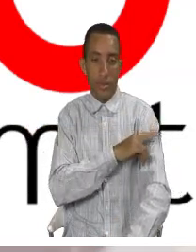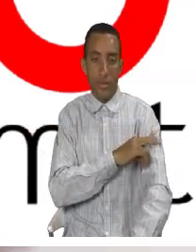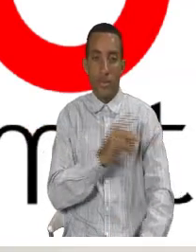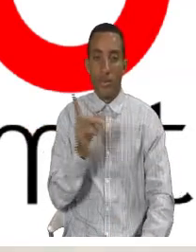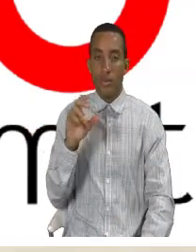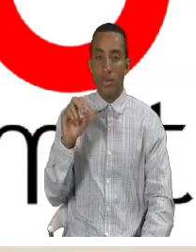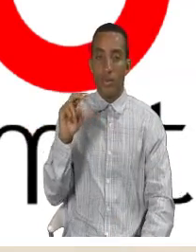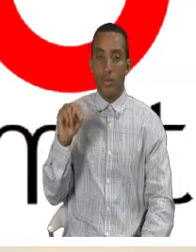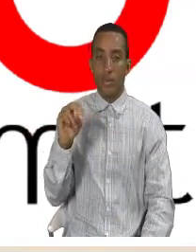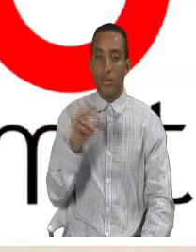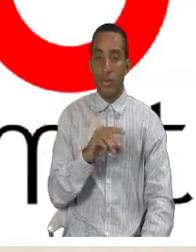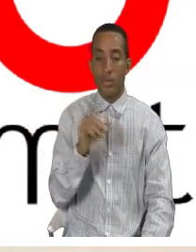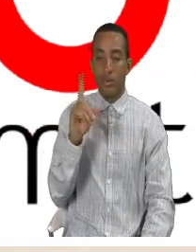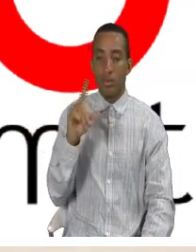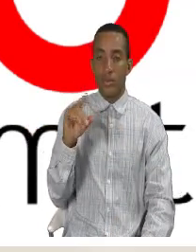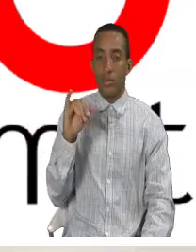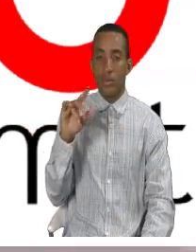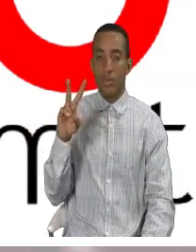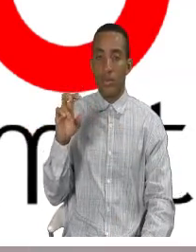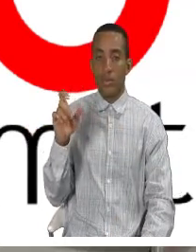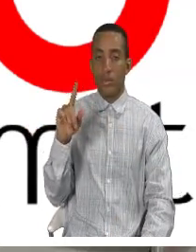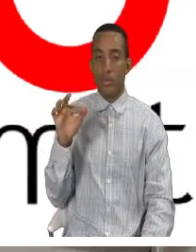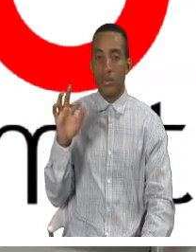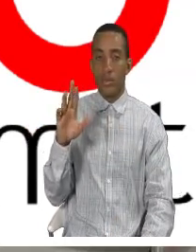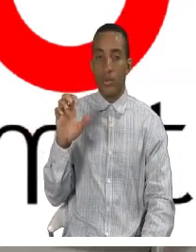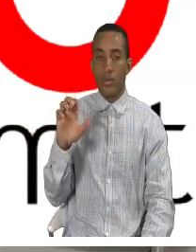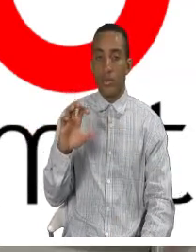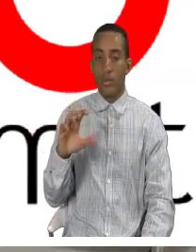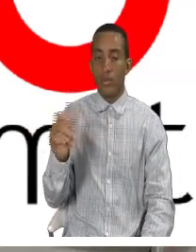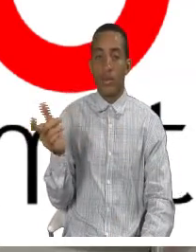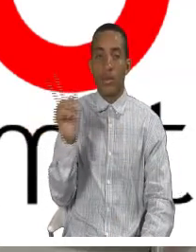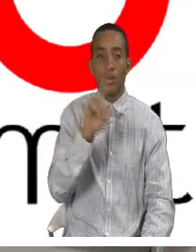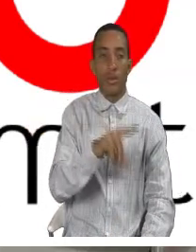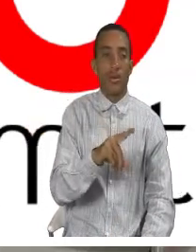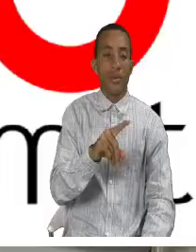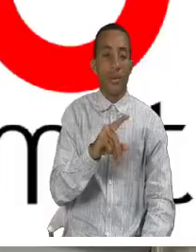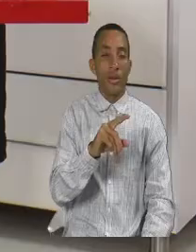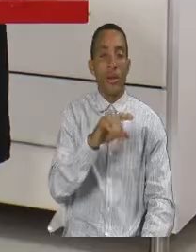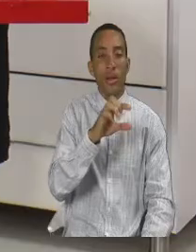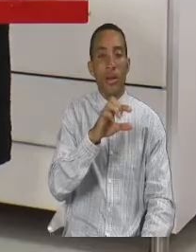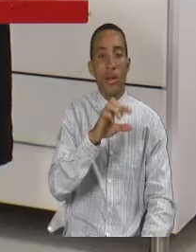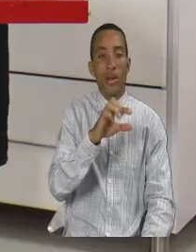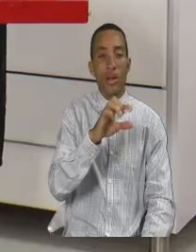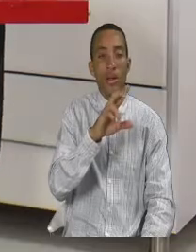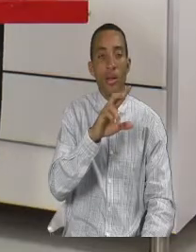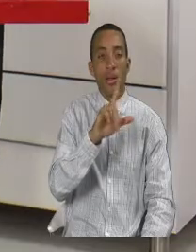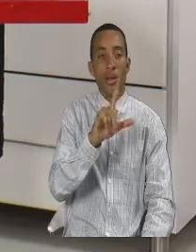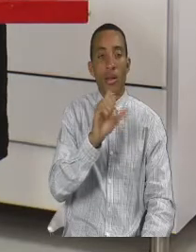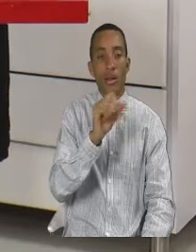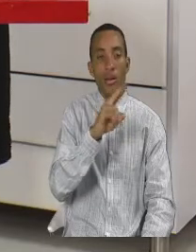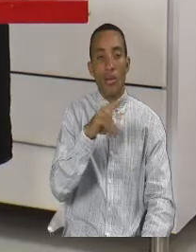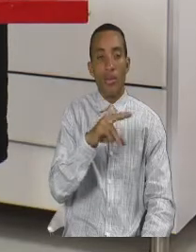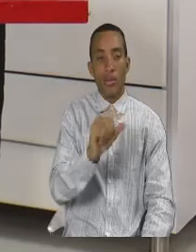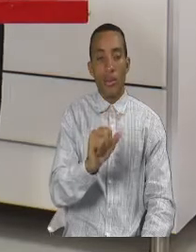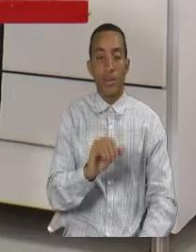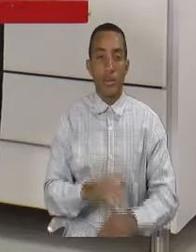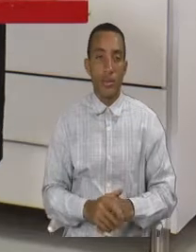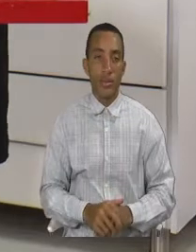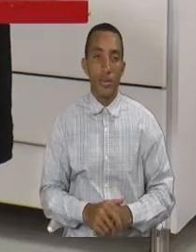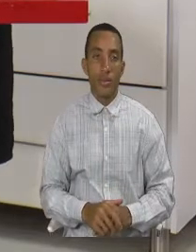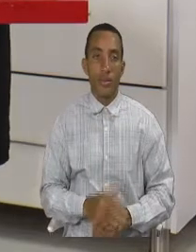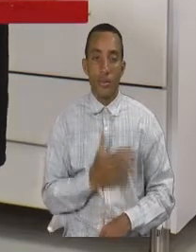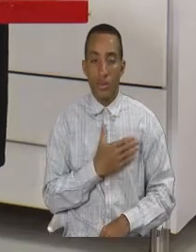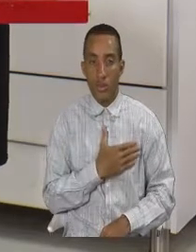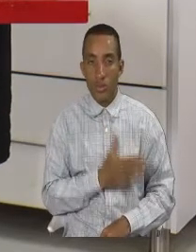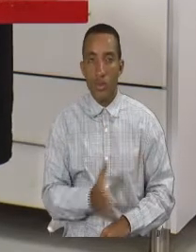Ahí pueden degustar todas las recetas que hemos hecho acá. Que si no encuentran una y la piden, con mucho gusto la van a